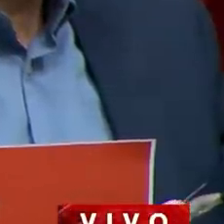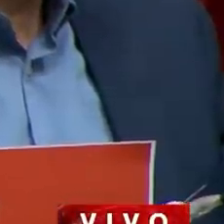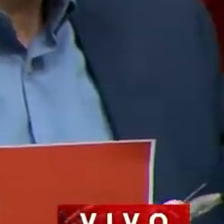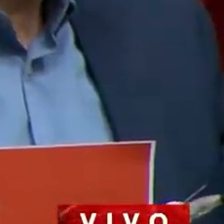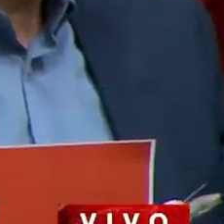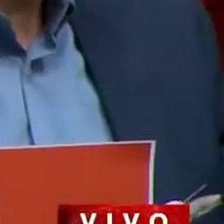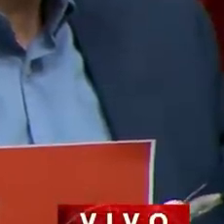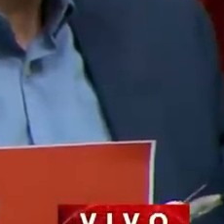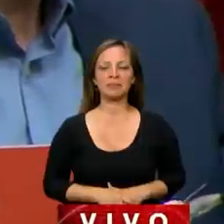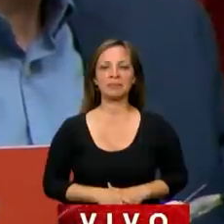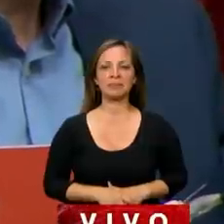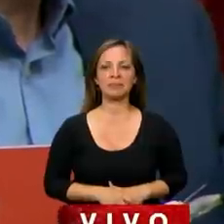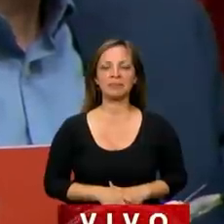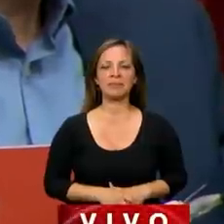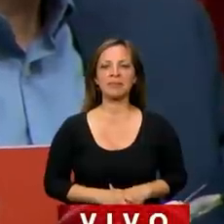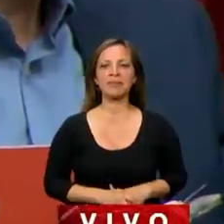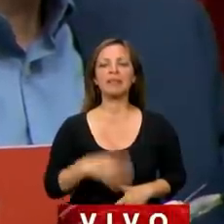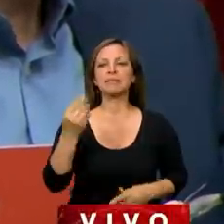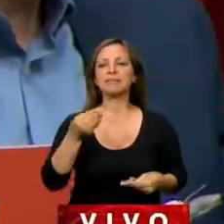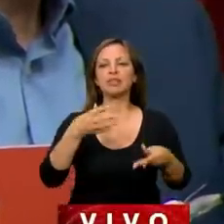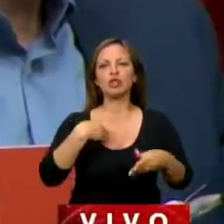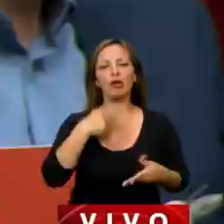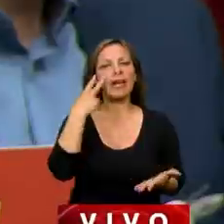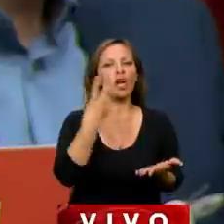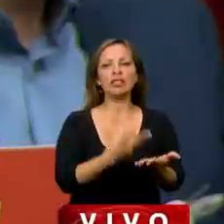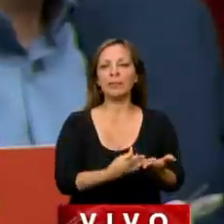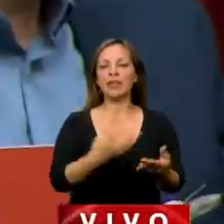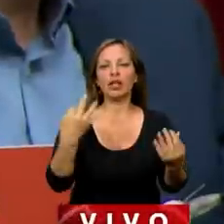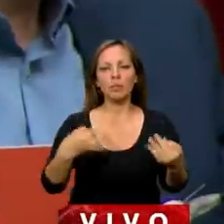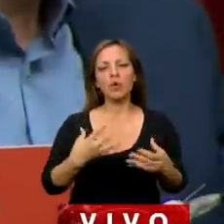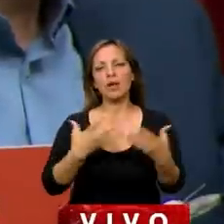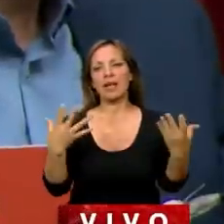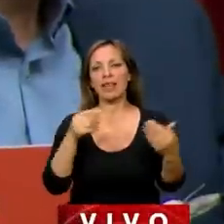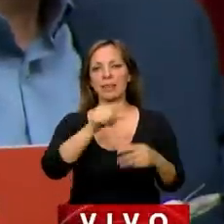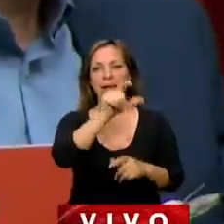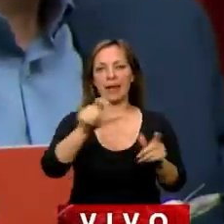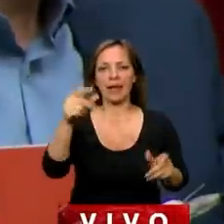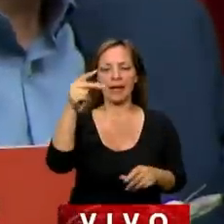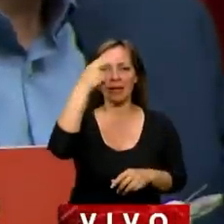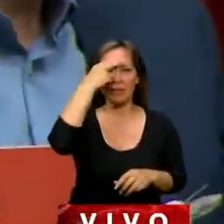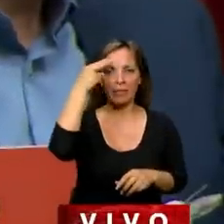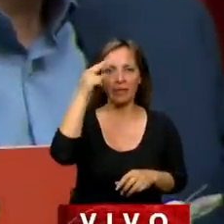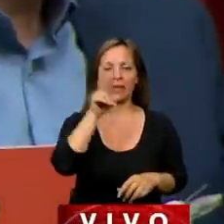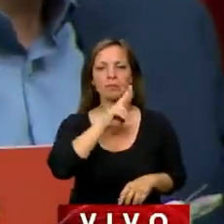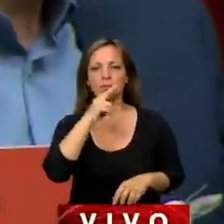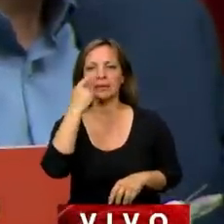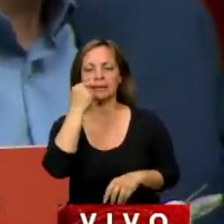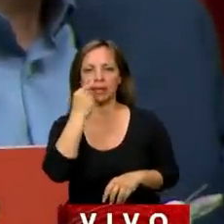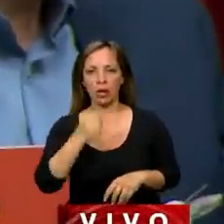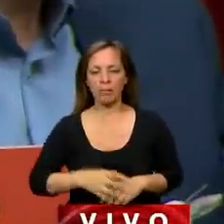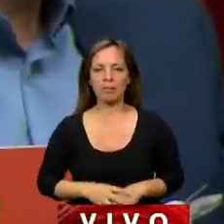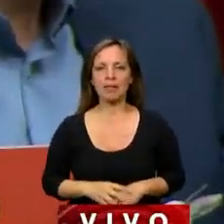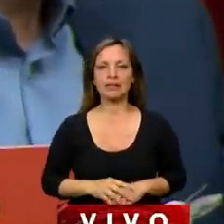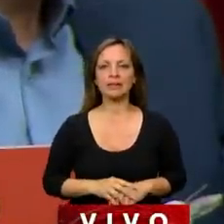enorme a la tarea de las enfermeras y enfermeros, que es